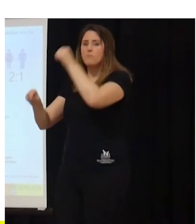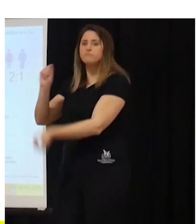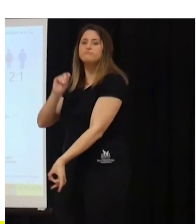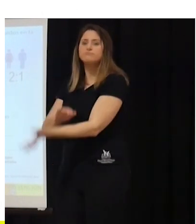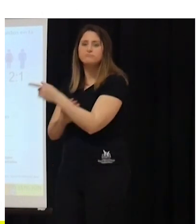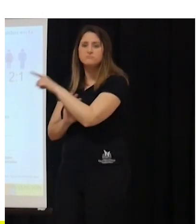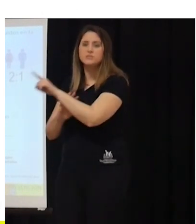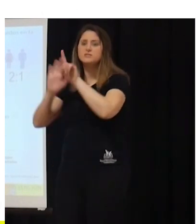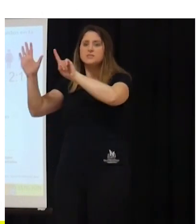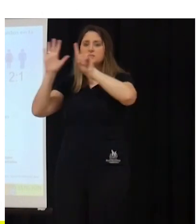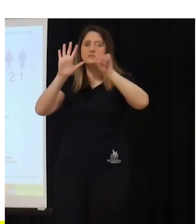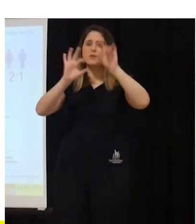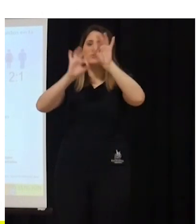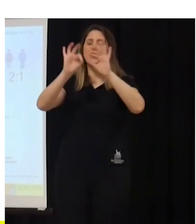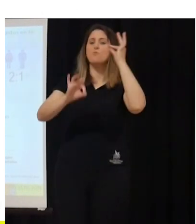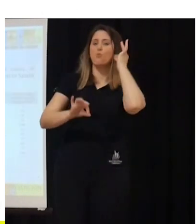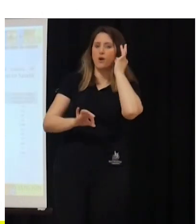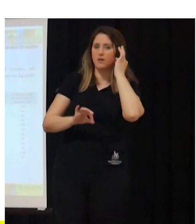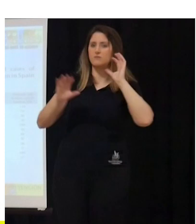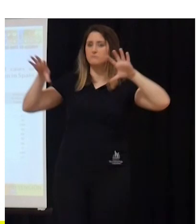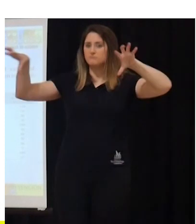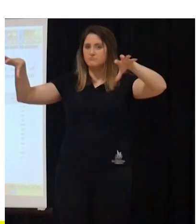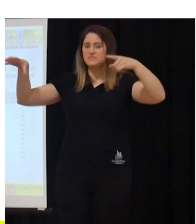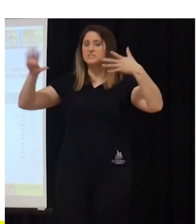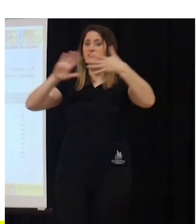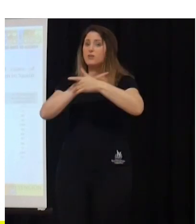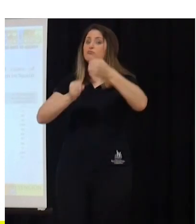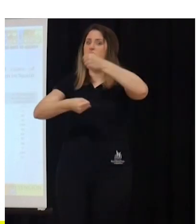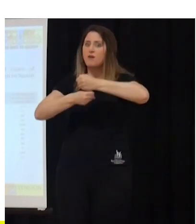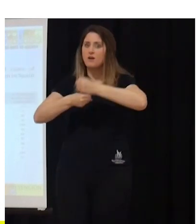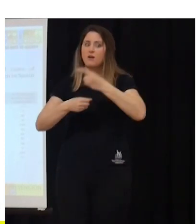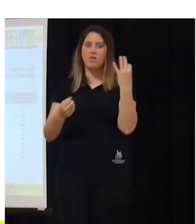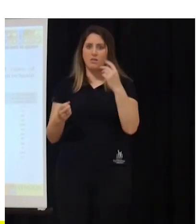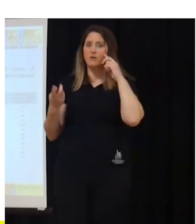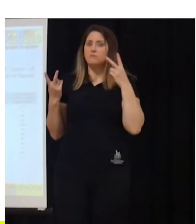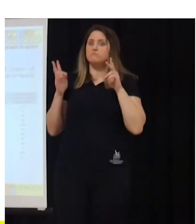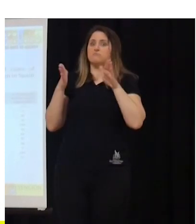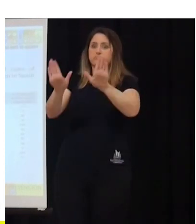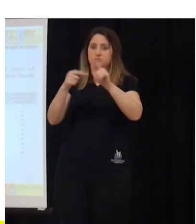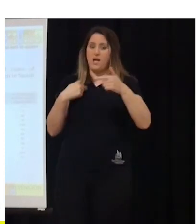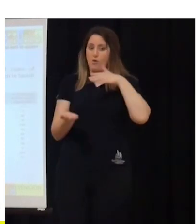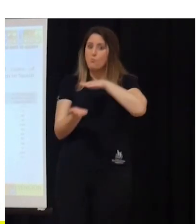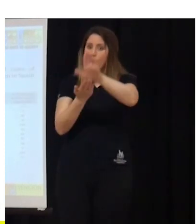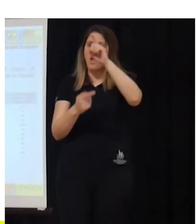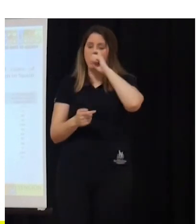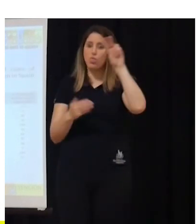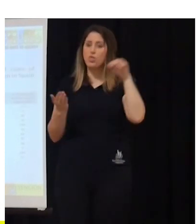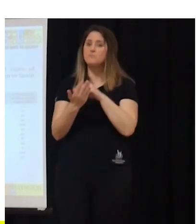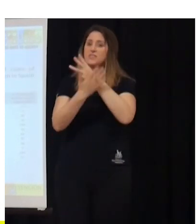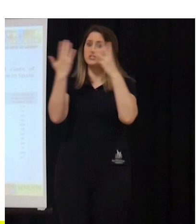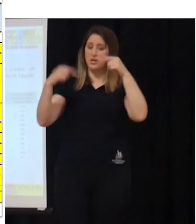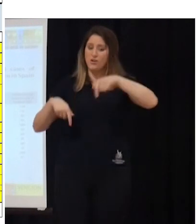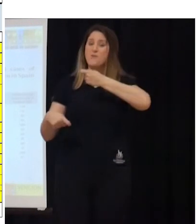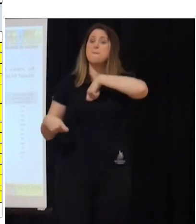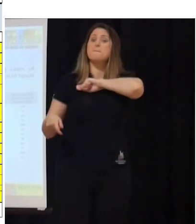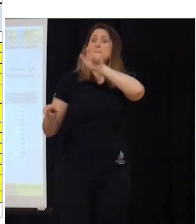un 66% en la mujer. Y esto es un trabajo que se ha publicado ahora en 2018 con población